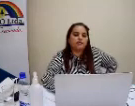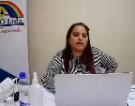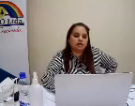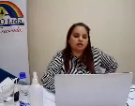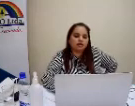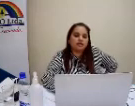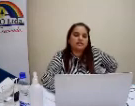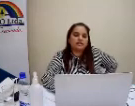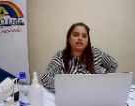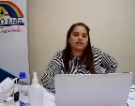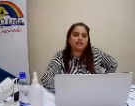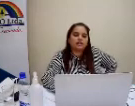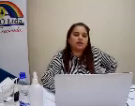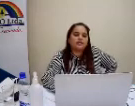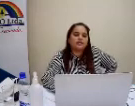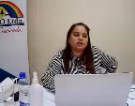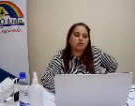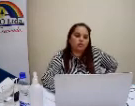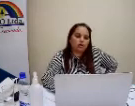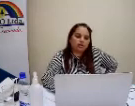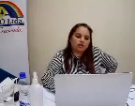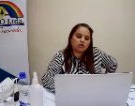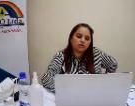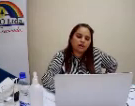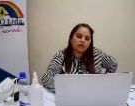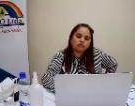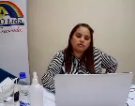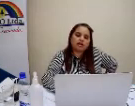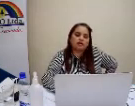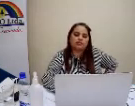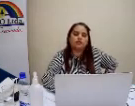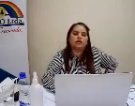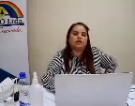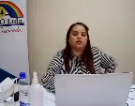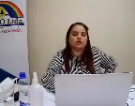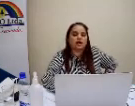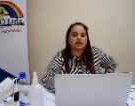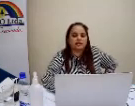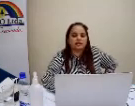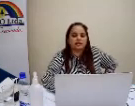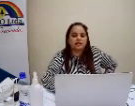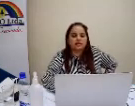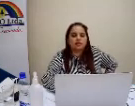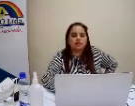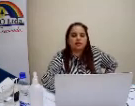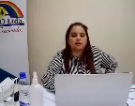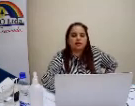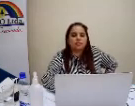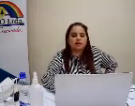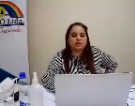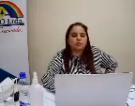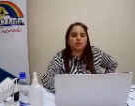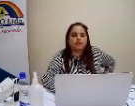sueño reparador, tratar de tener un ambiente cómodo antes de acostarnos, dejar los celulares 2 horas antes, no